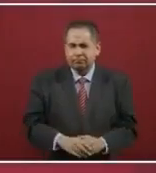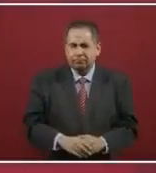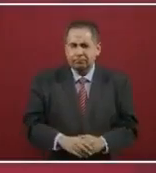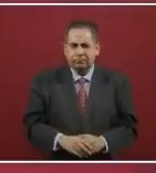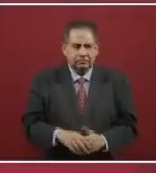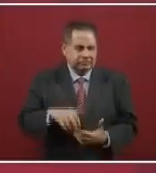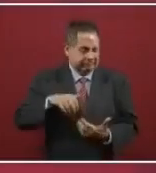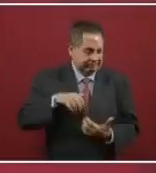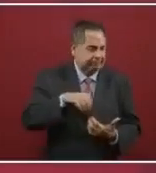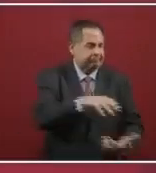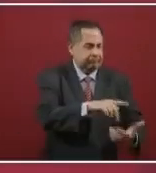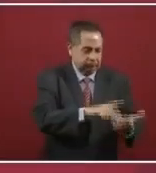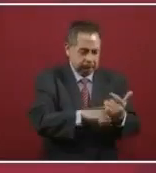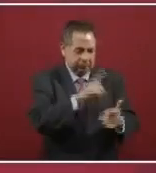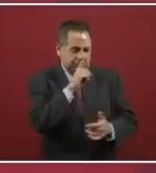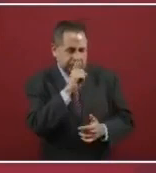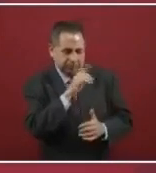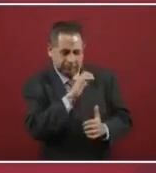Maiceaban.